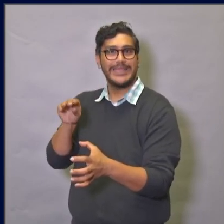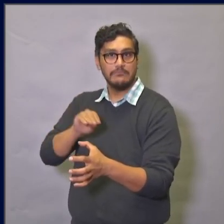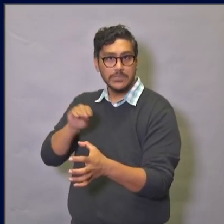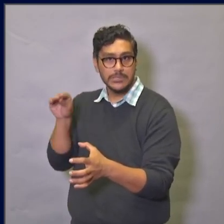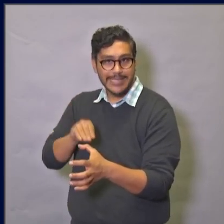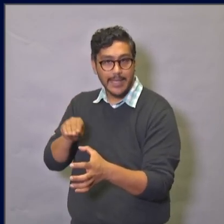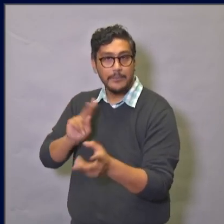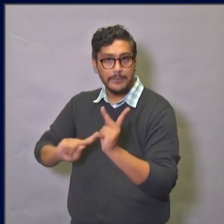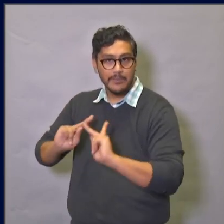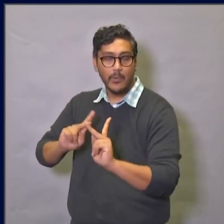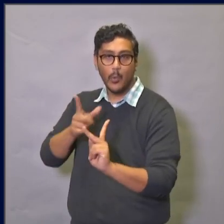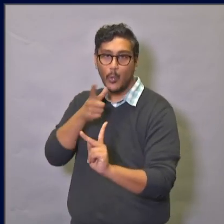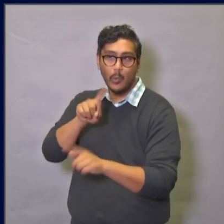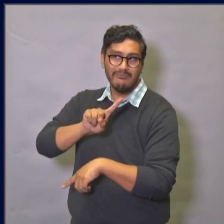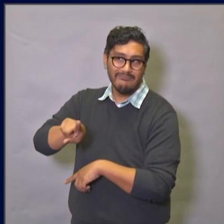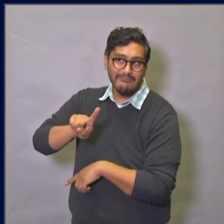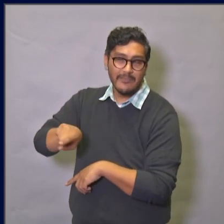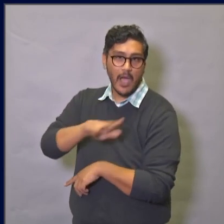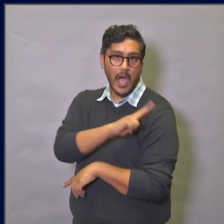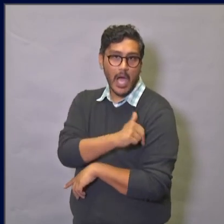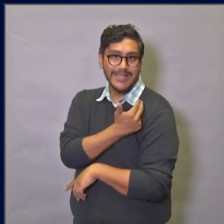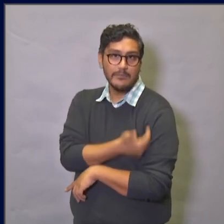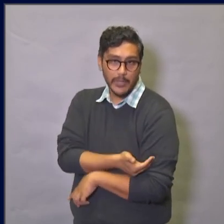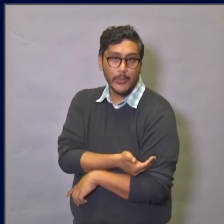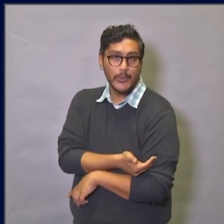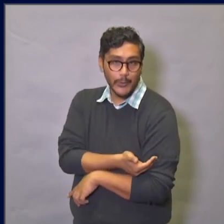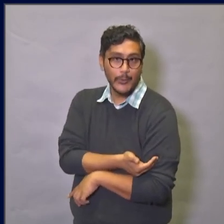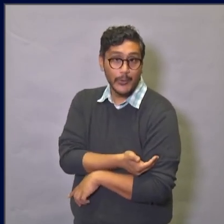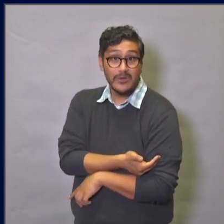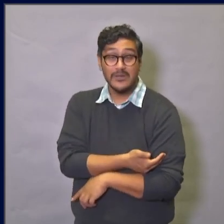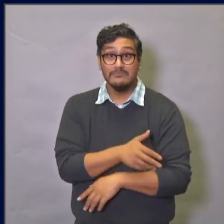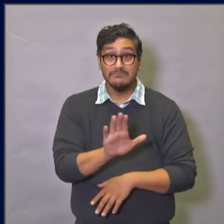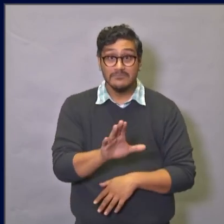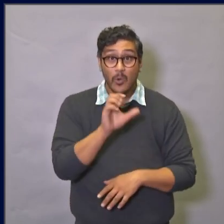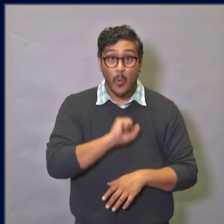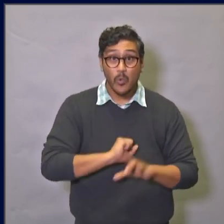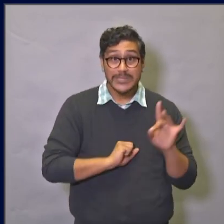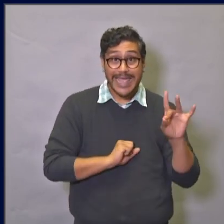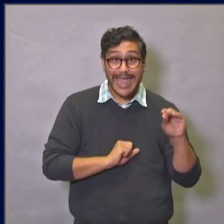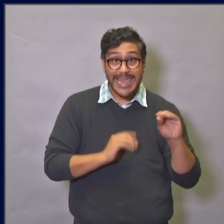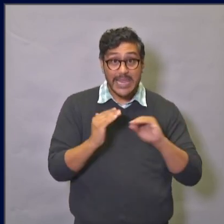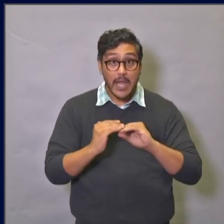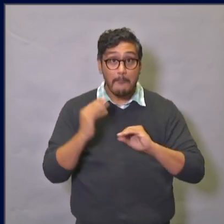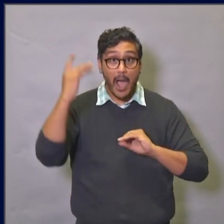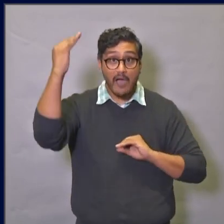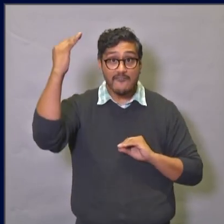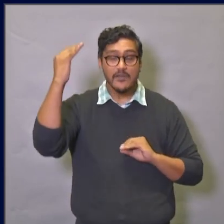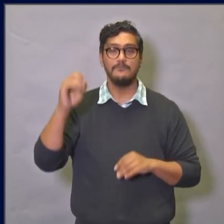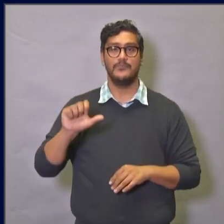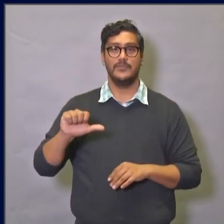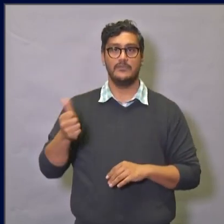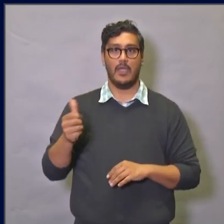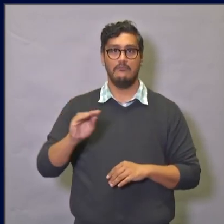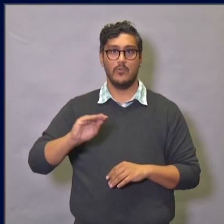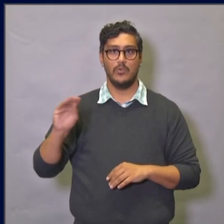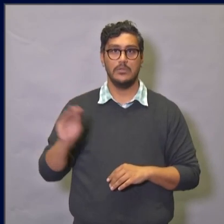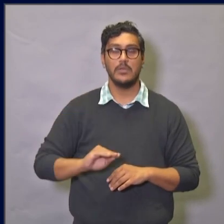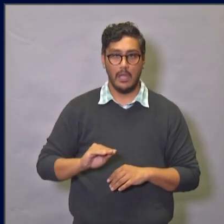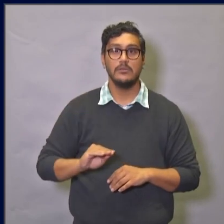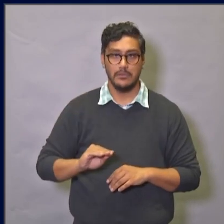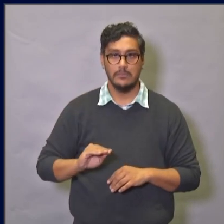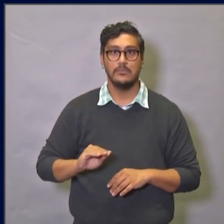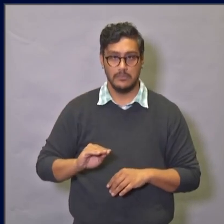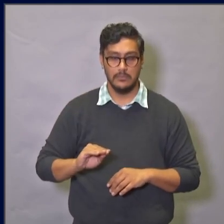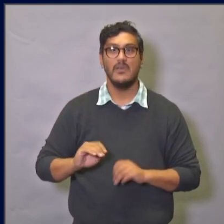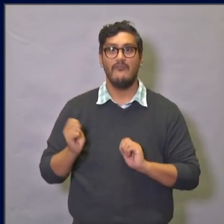de las hospitalizaciones y los adultos de 80 años o más son un 10% de